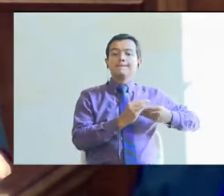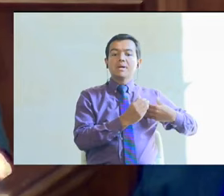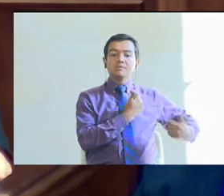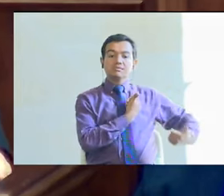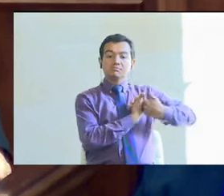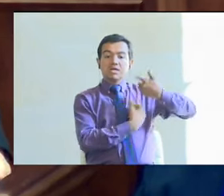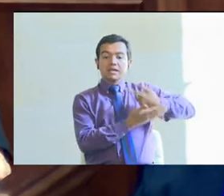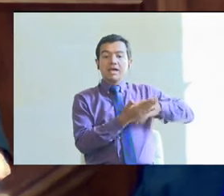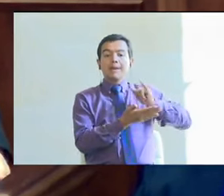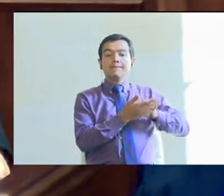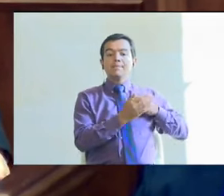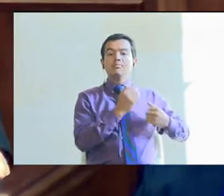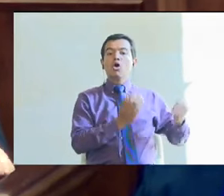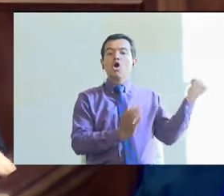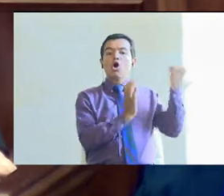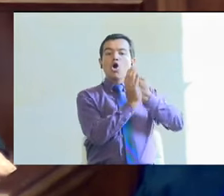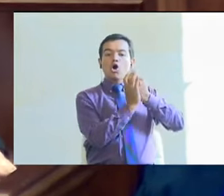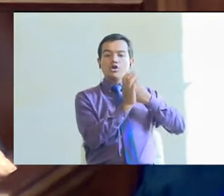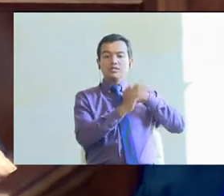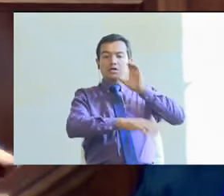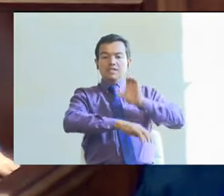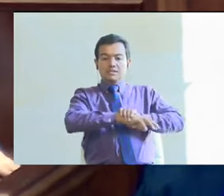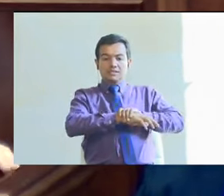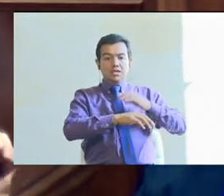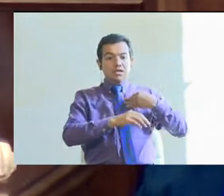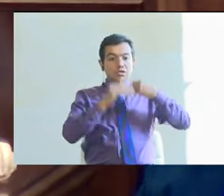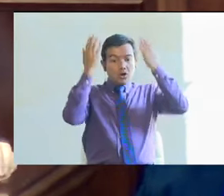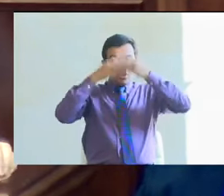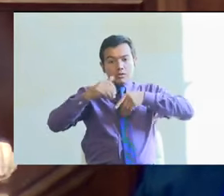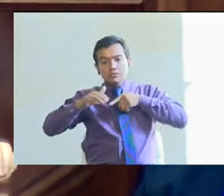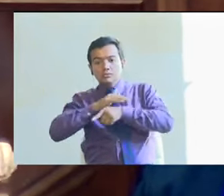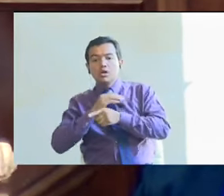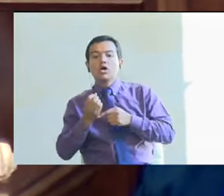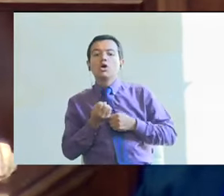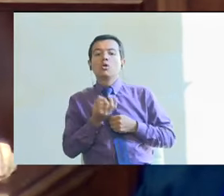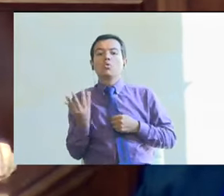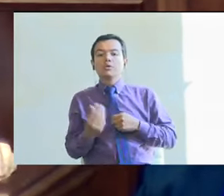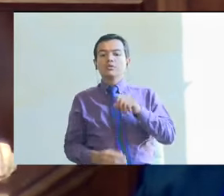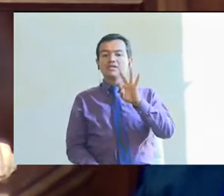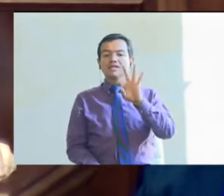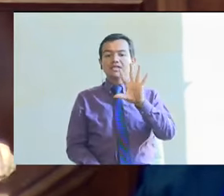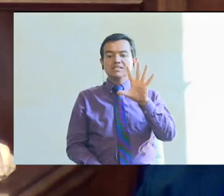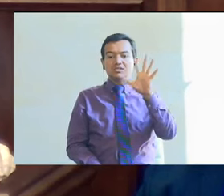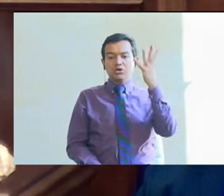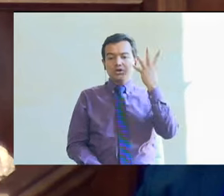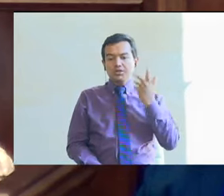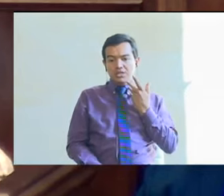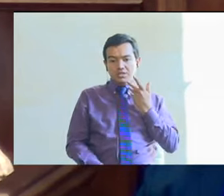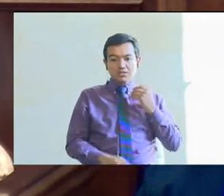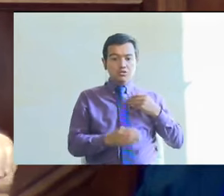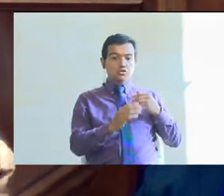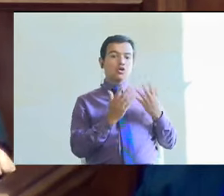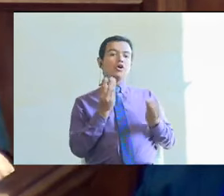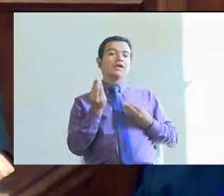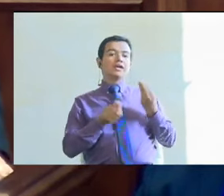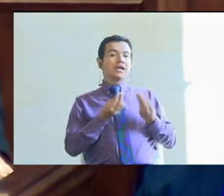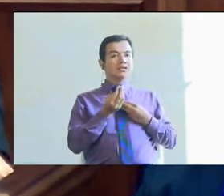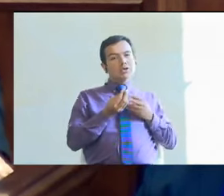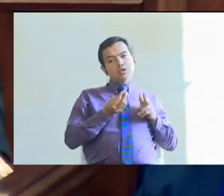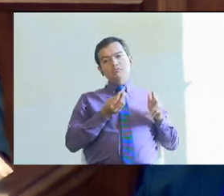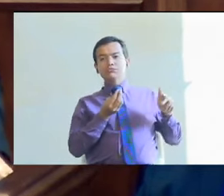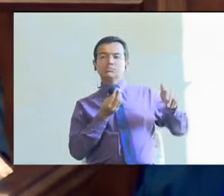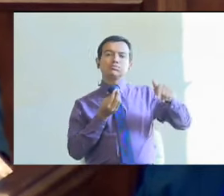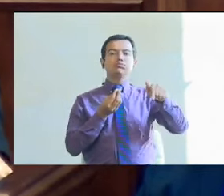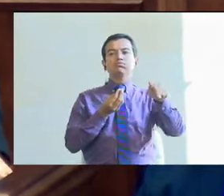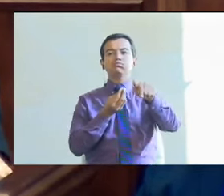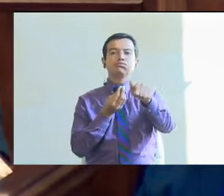arresto que me obligó a pasar 35 días en la clandestinidad hasta que pude cruzar a Brasil después de 1300 km